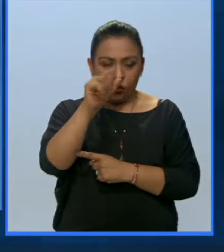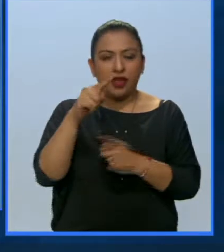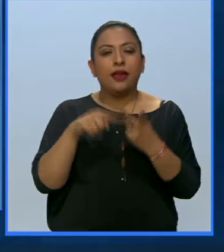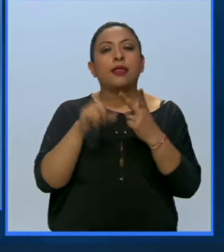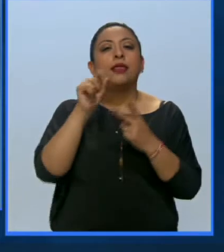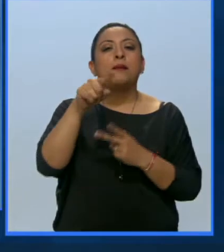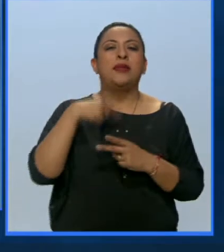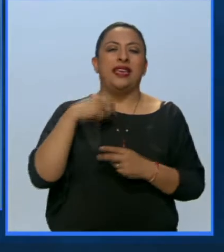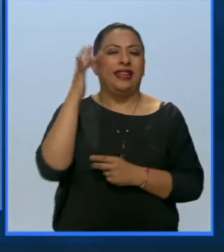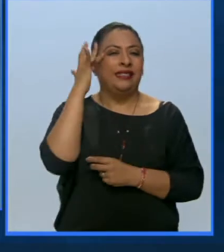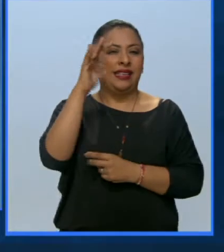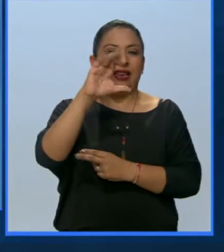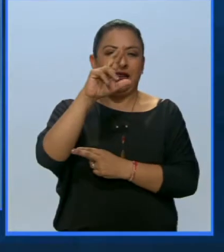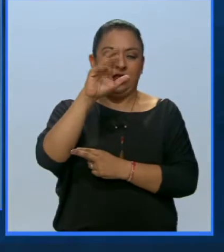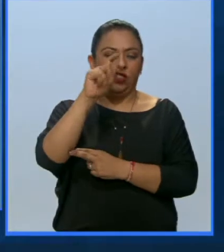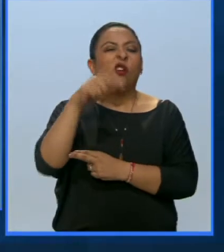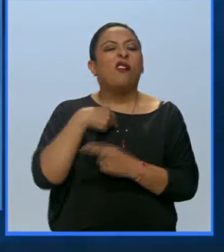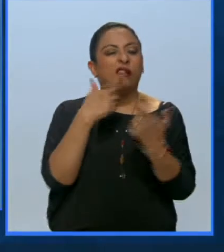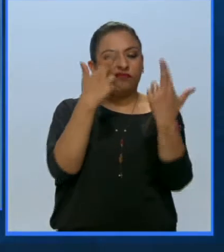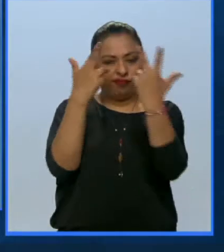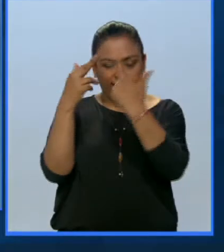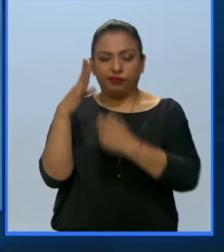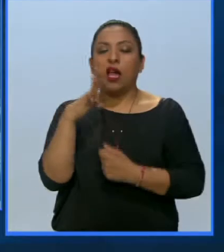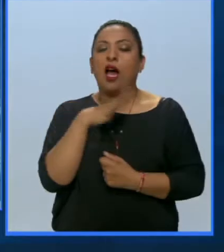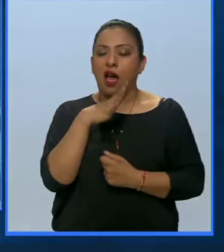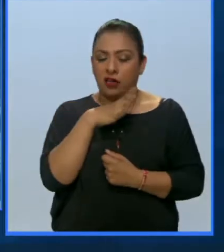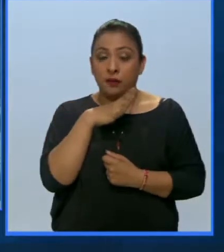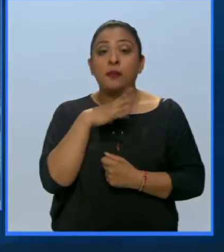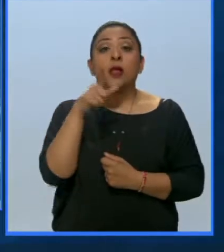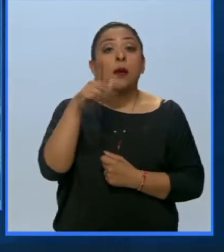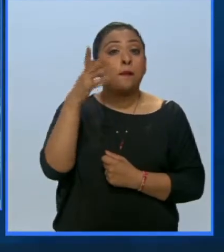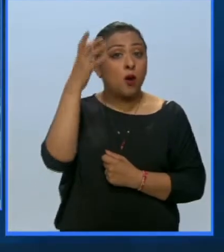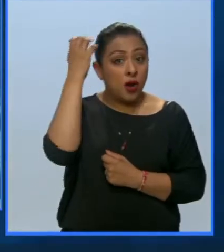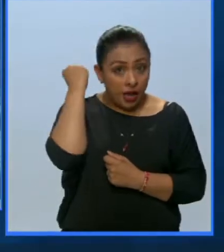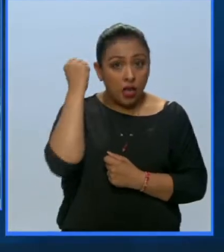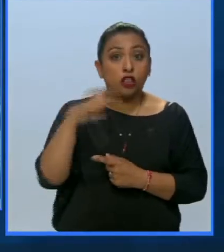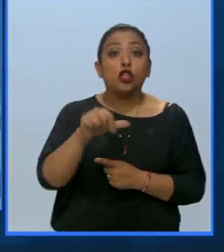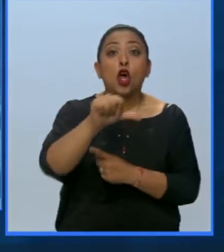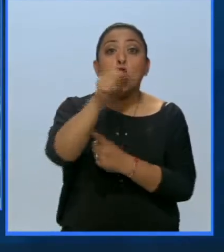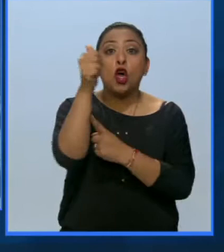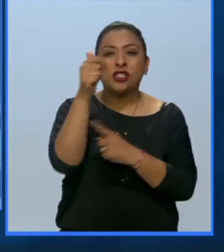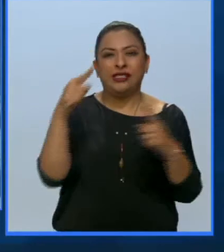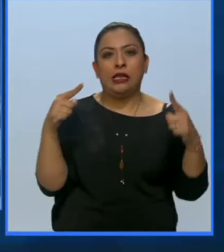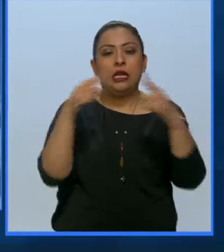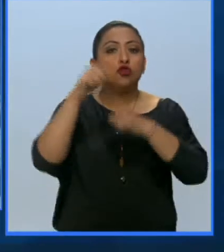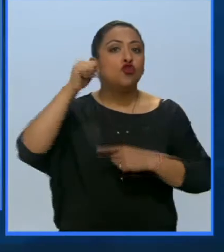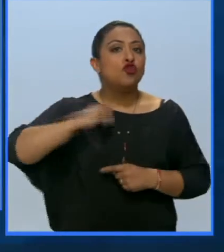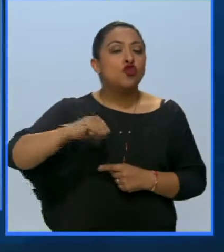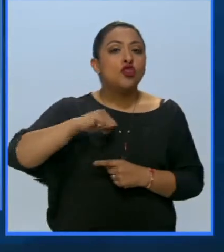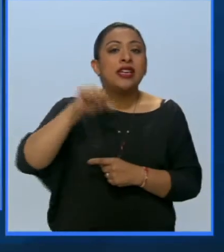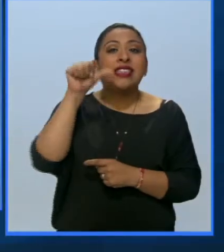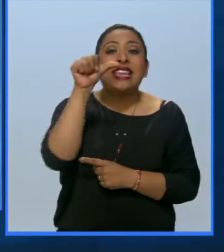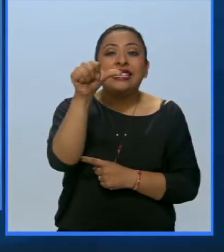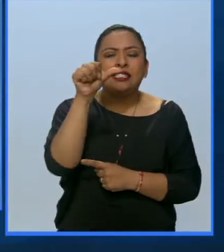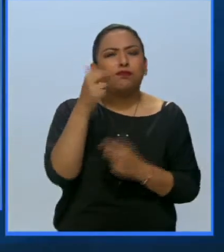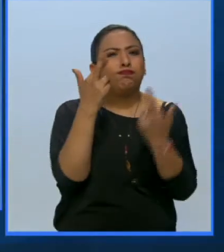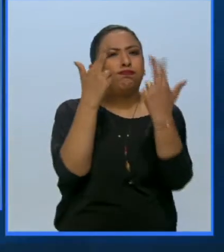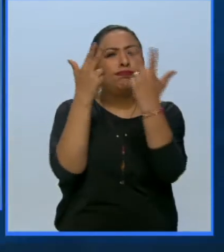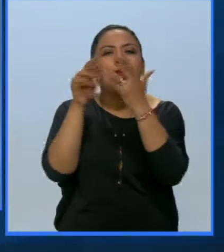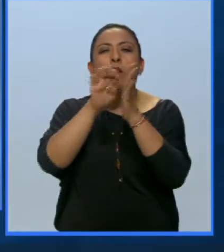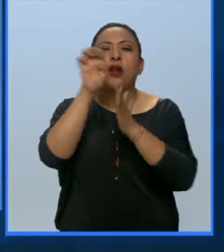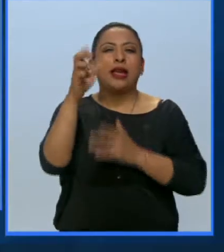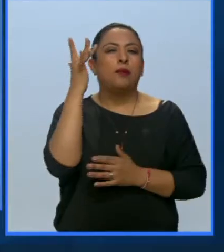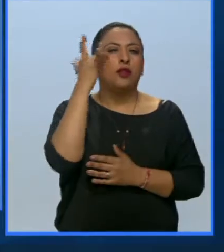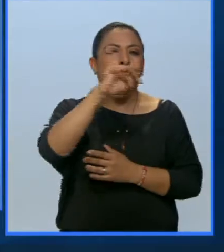San Cristóbal de las Casas resultaron afectadas. De Morelos, 11 monasterios del siglo XVI fueron dañados, como el de San